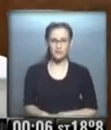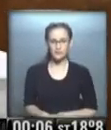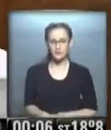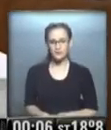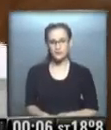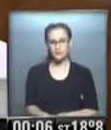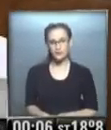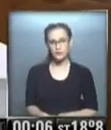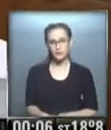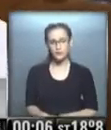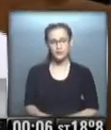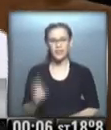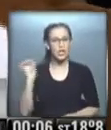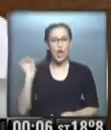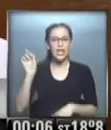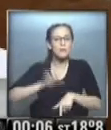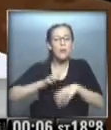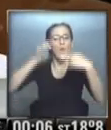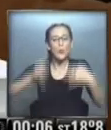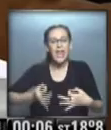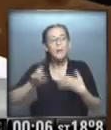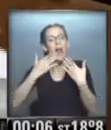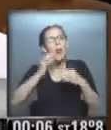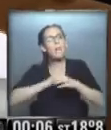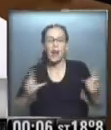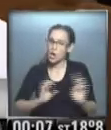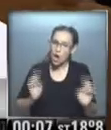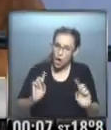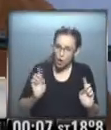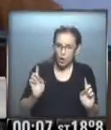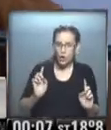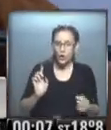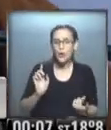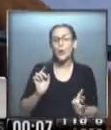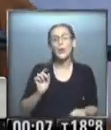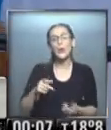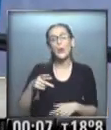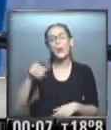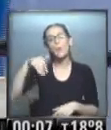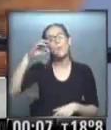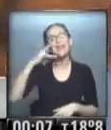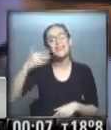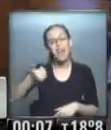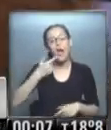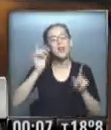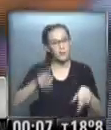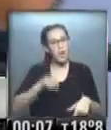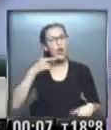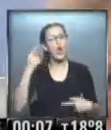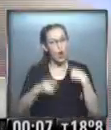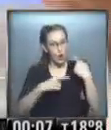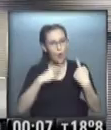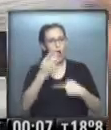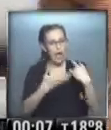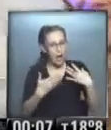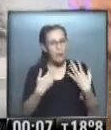claro es que no es el momento. Juan Manuel Lavalle Medina, el jefe de gabinete, salió al cruce con declaraciones y pidió